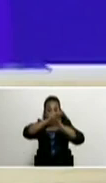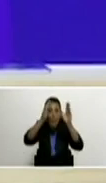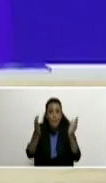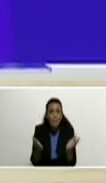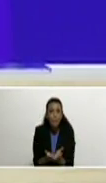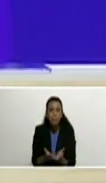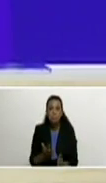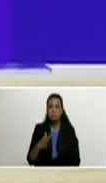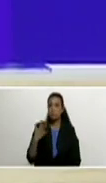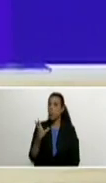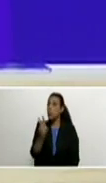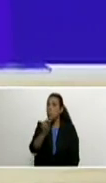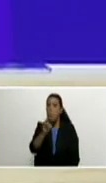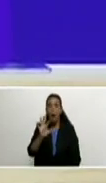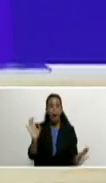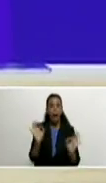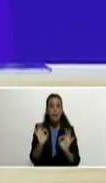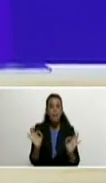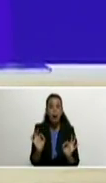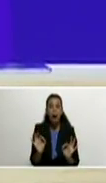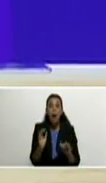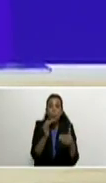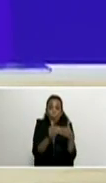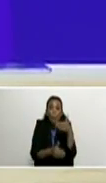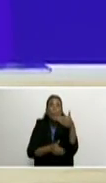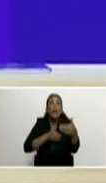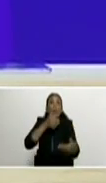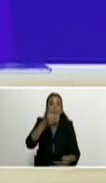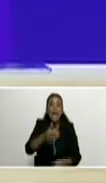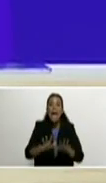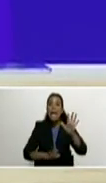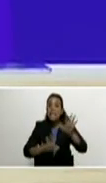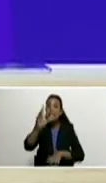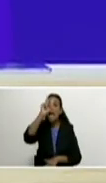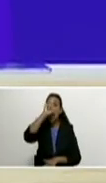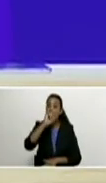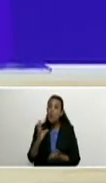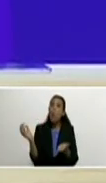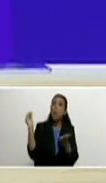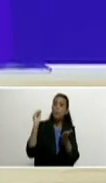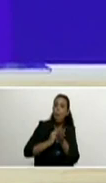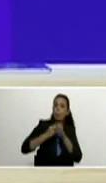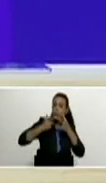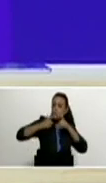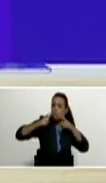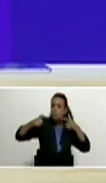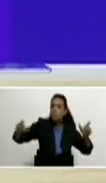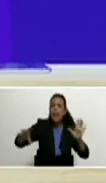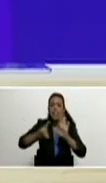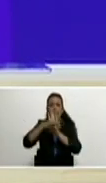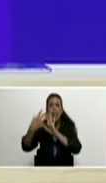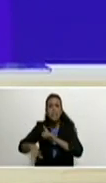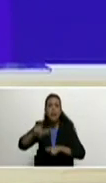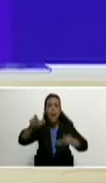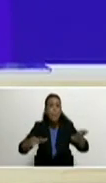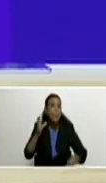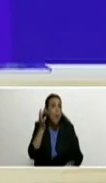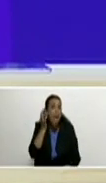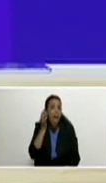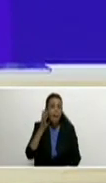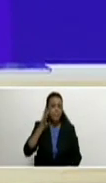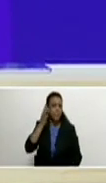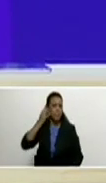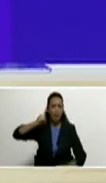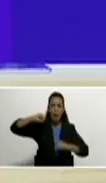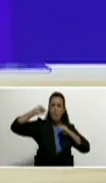gobierno en el mundo. Luego, más adelante, 10, 15 años después, se puso en boga los derechos de las mujeres, el